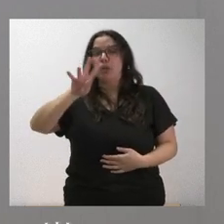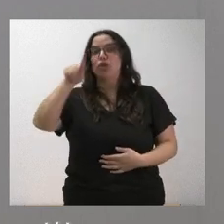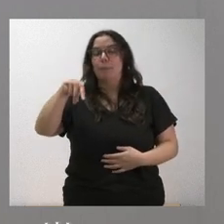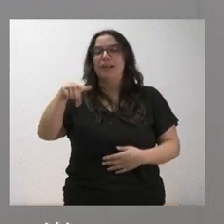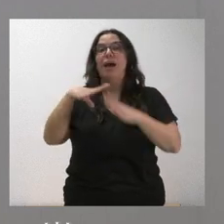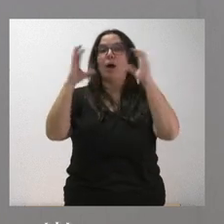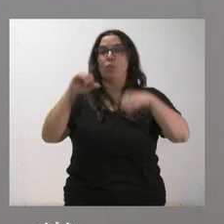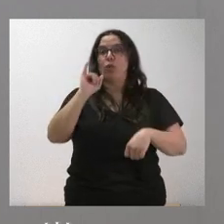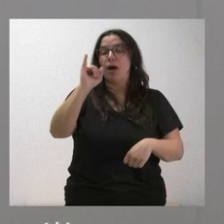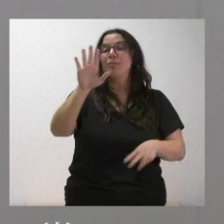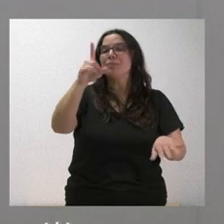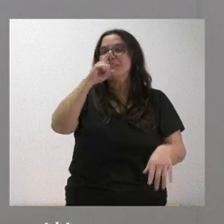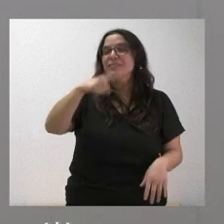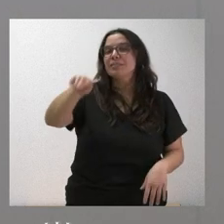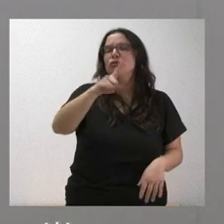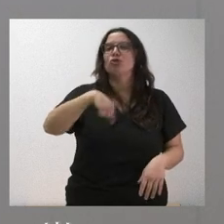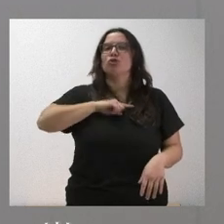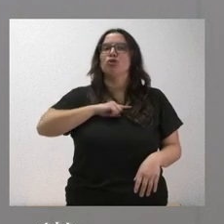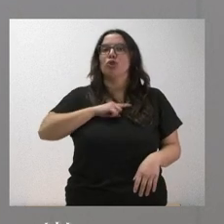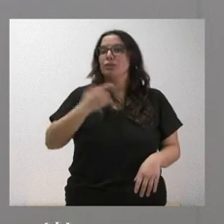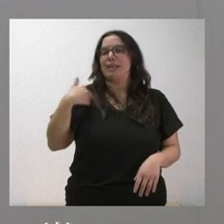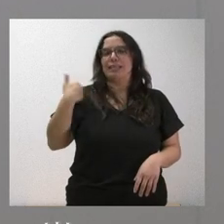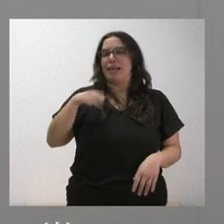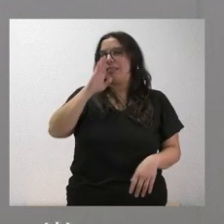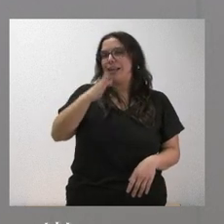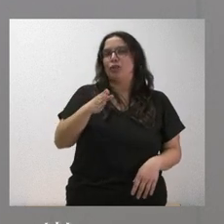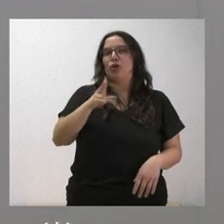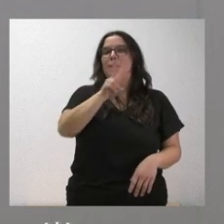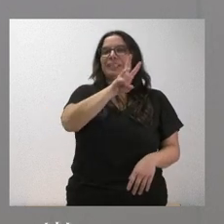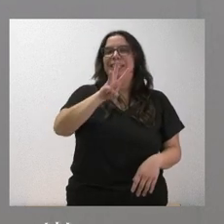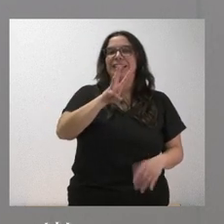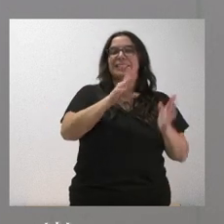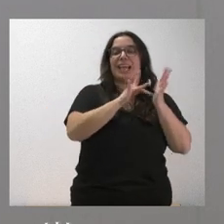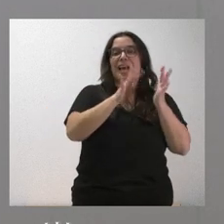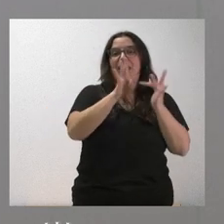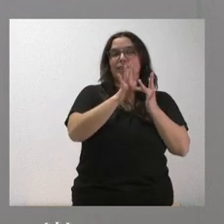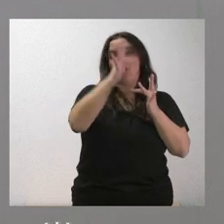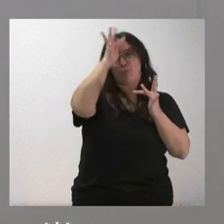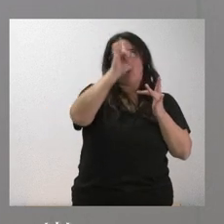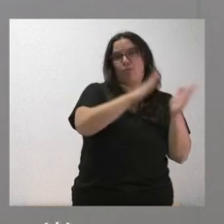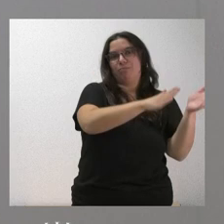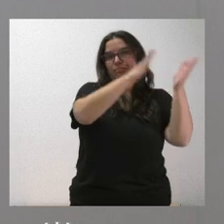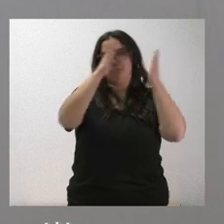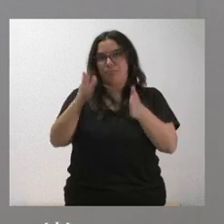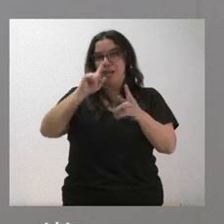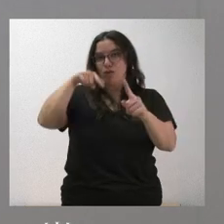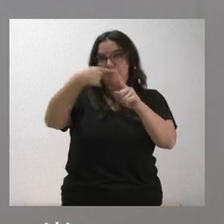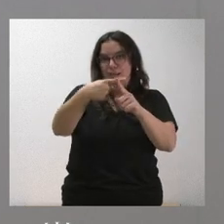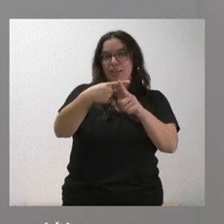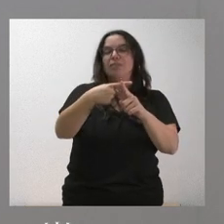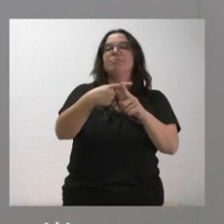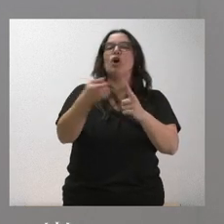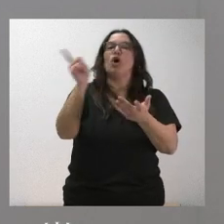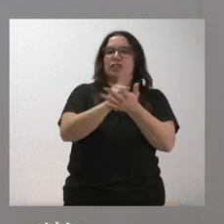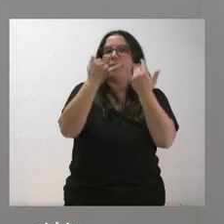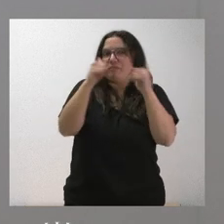pero recordarán ustedes que planteábamos ya desde el principio que el 23 de abril que en esta ocasión ya no es domingo me refiero para el año 2024 volvería